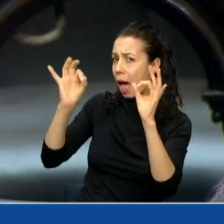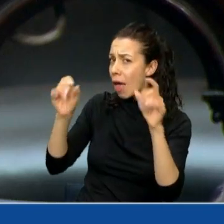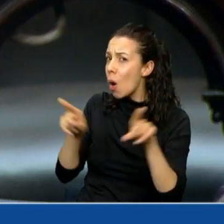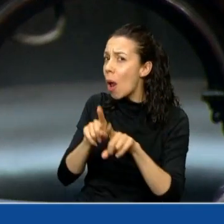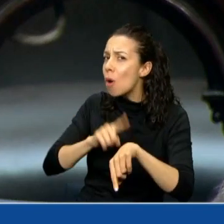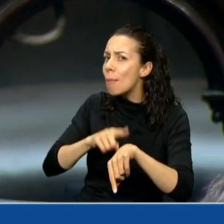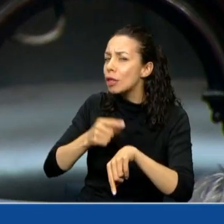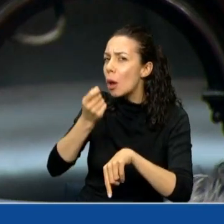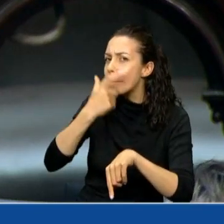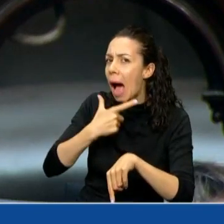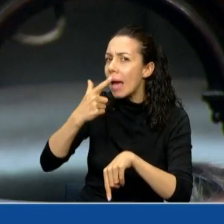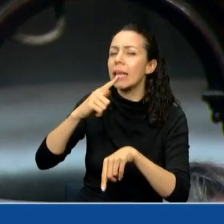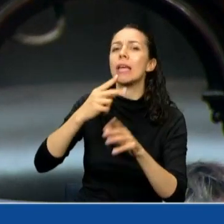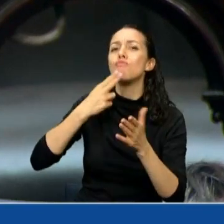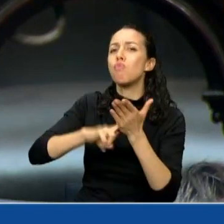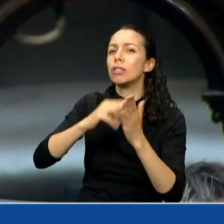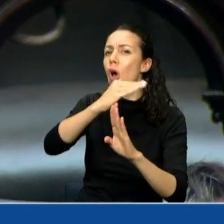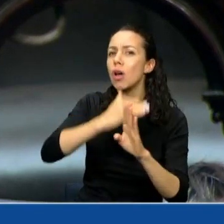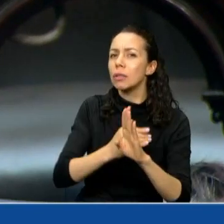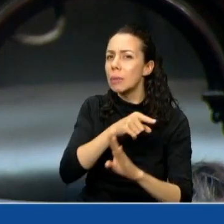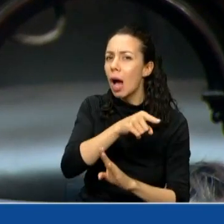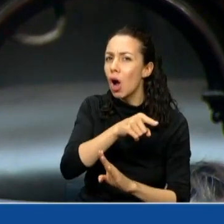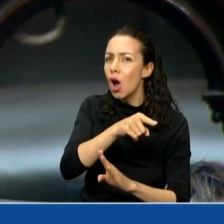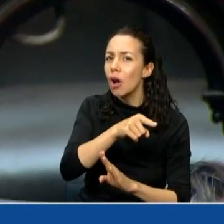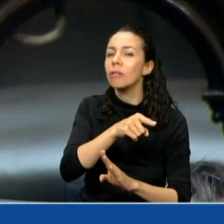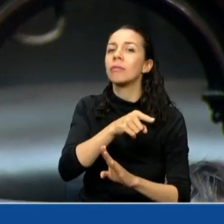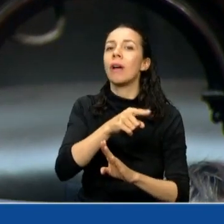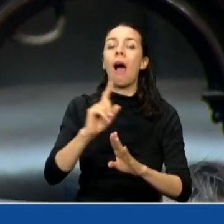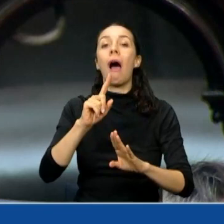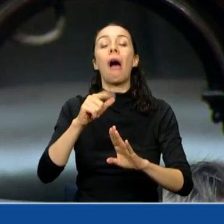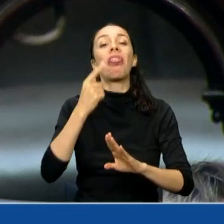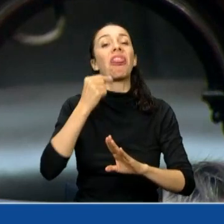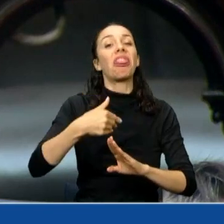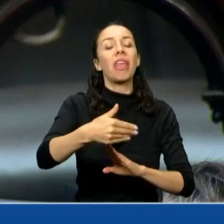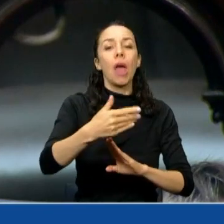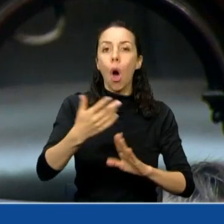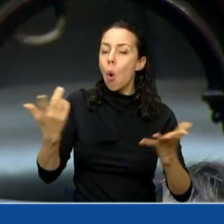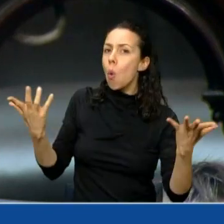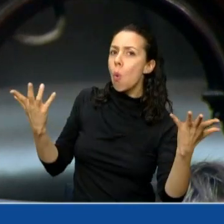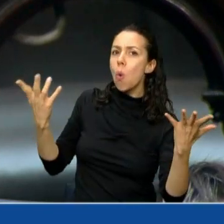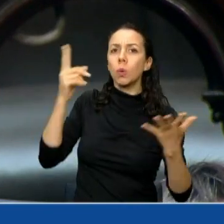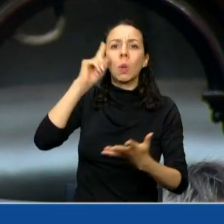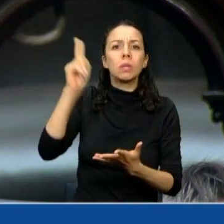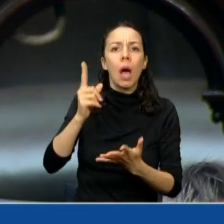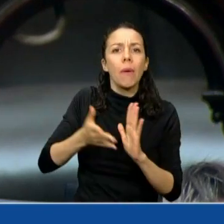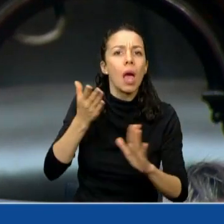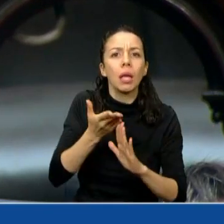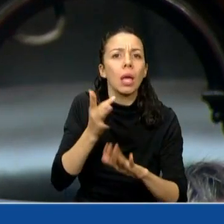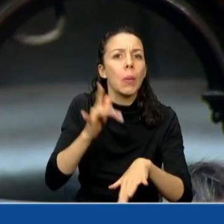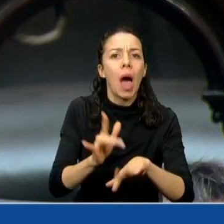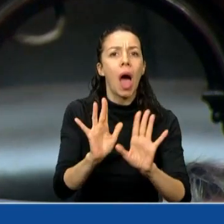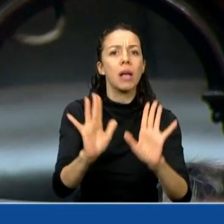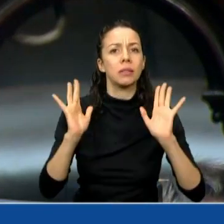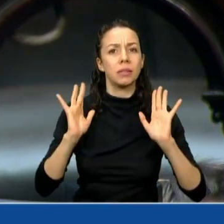que los afectaban. No vengan a hacerse los sorprendidos en unos días y a decir que no sabían que esto iba a pasar, porque ¿saben